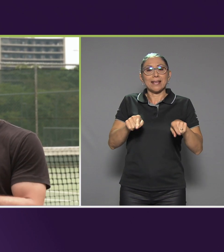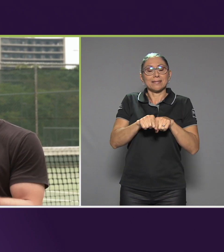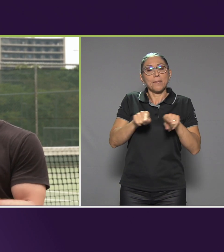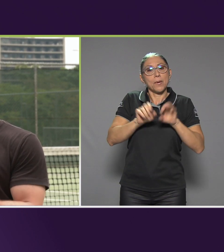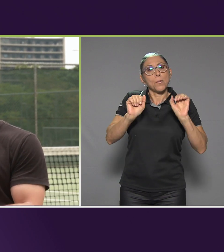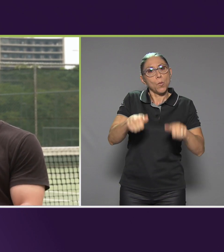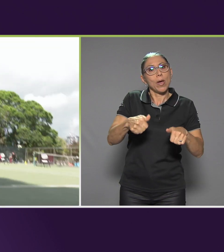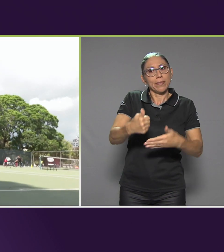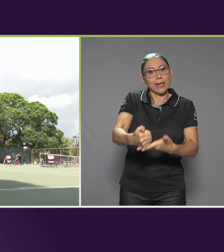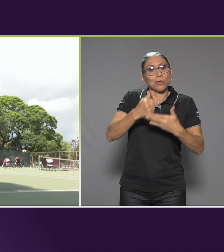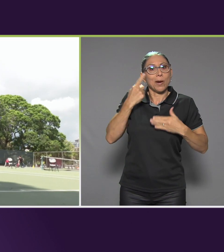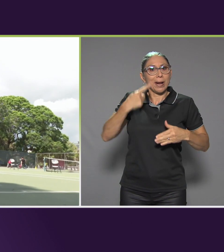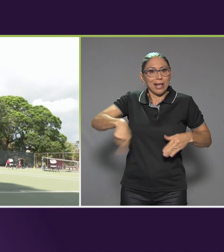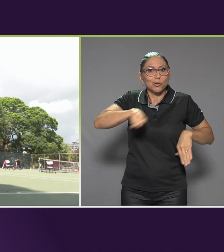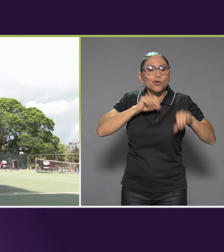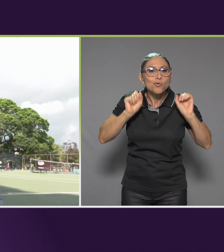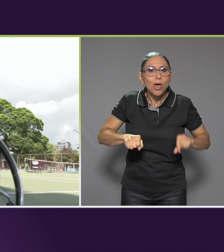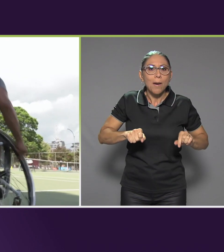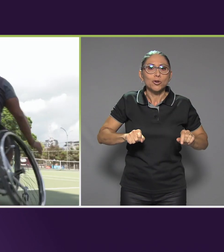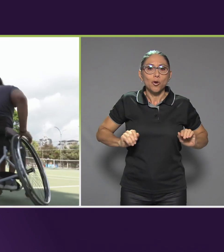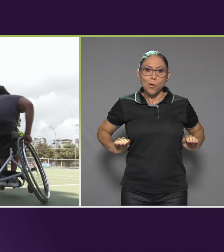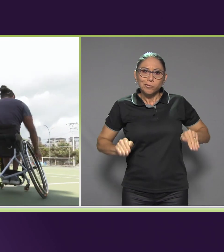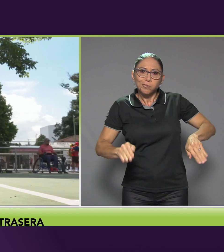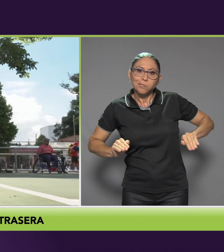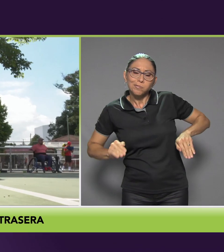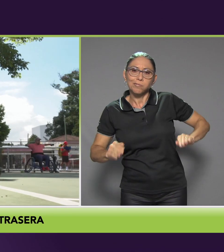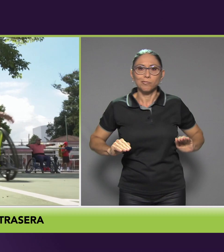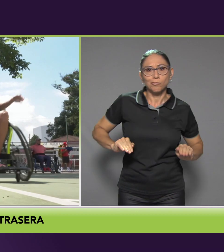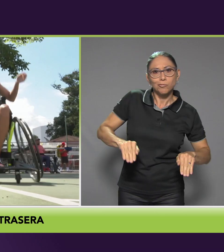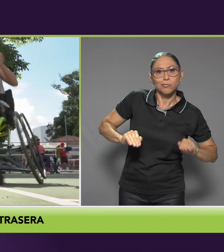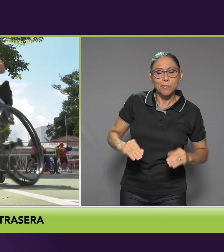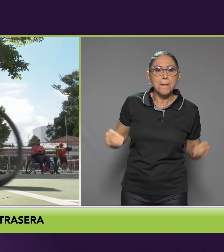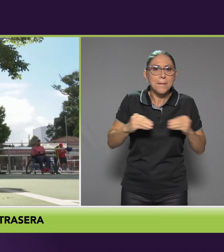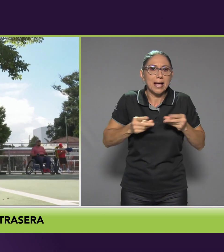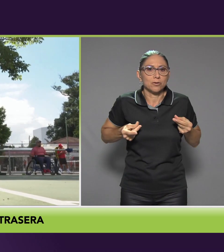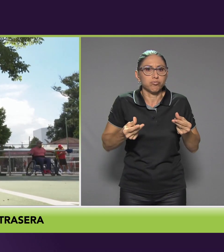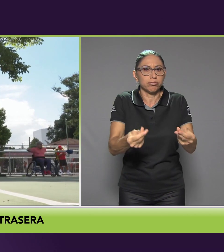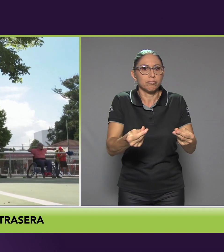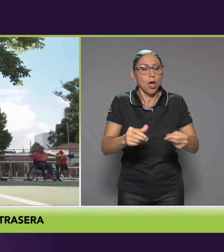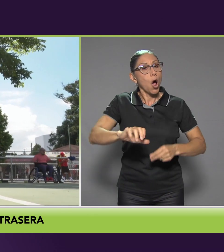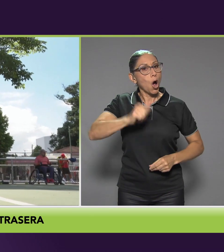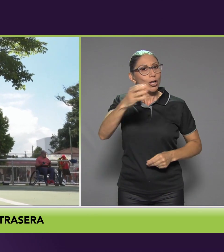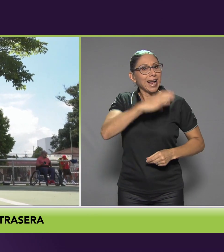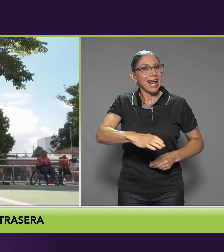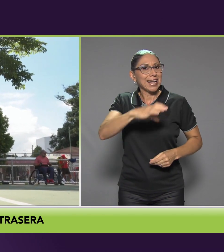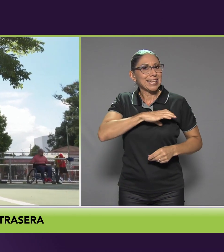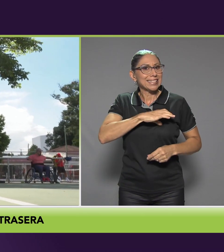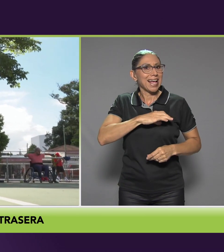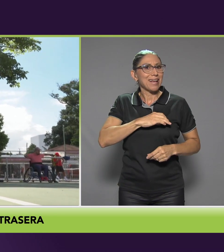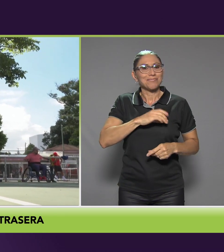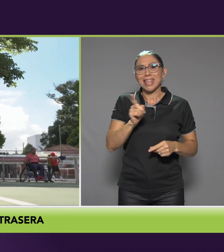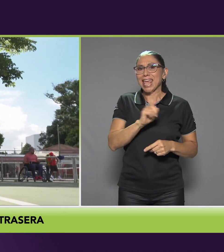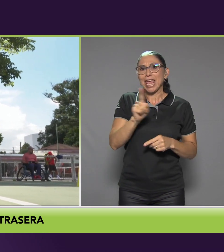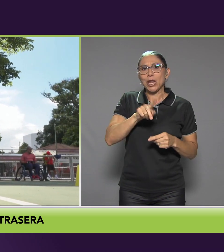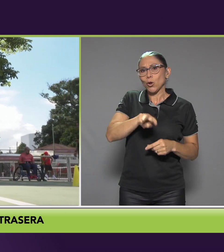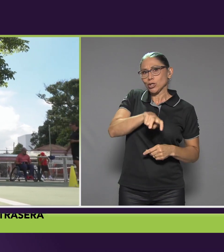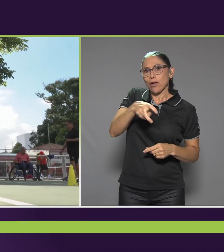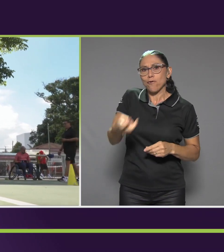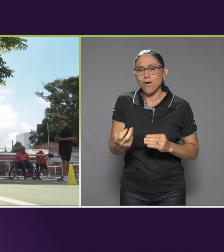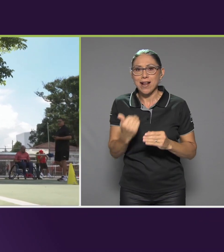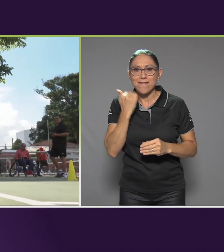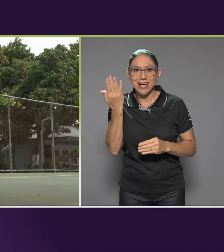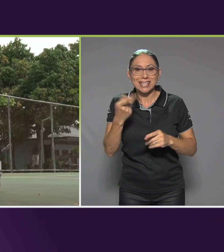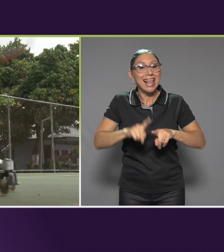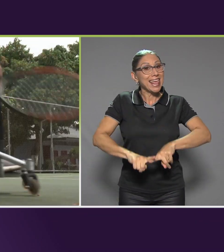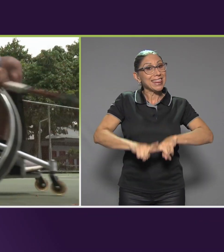ayudar a tener giros con mayor velocidad. Y otra de sus características es el antivuelco, que a diferencia de las sillas de uso